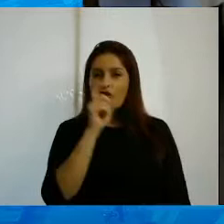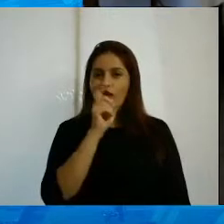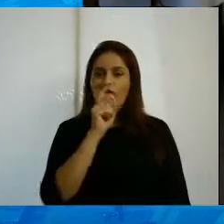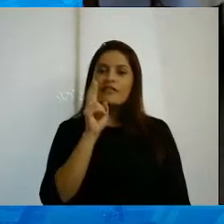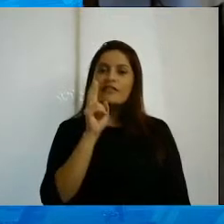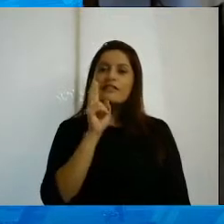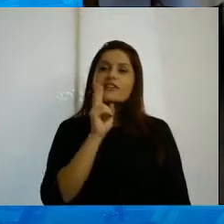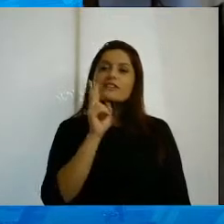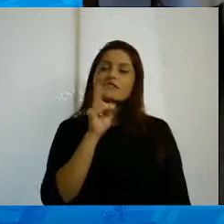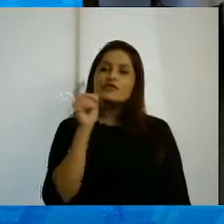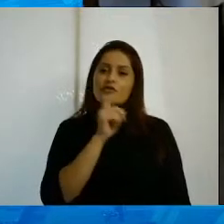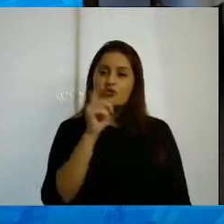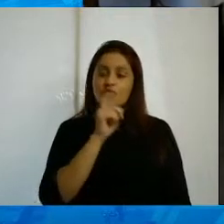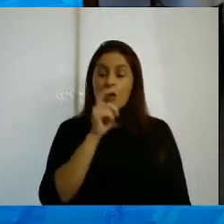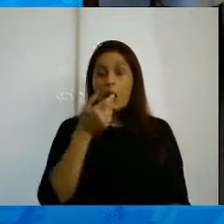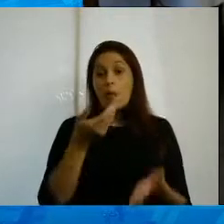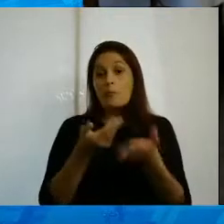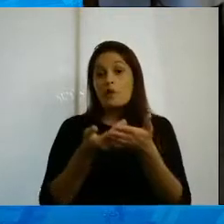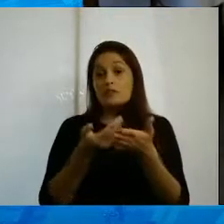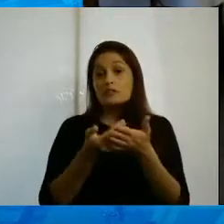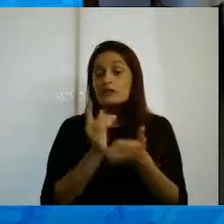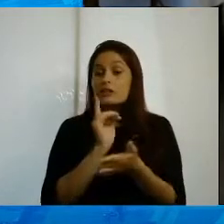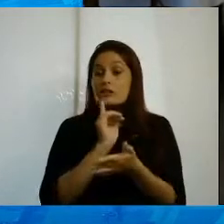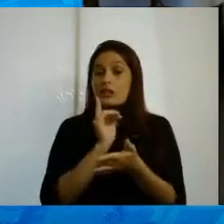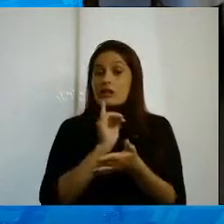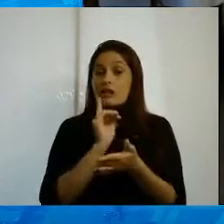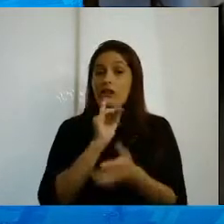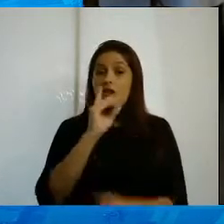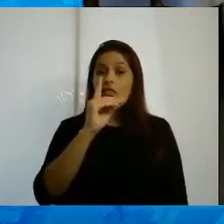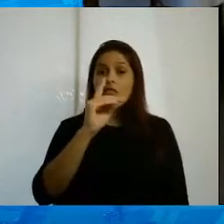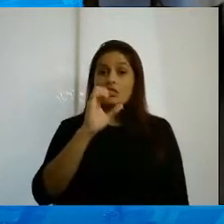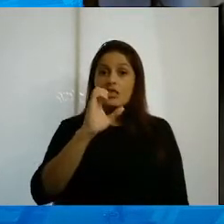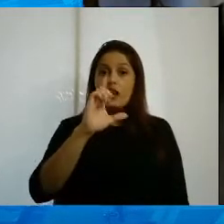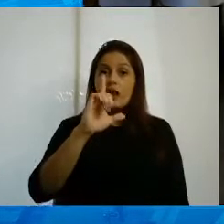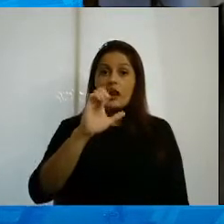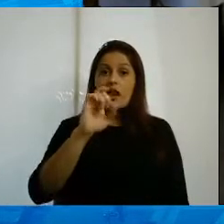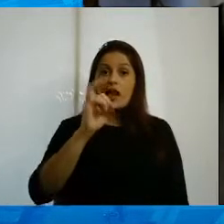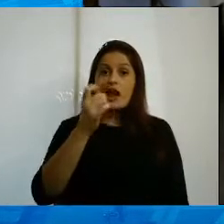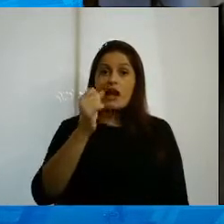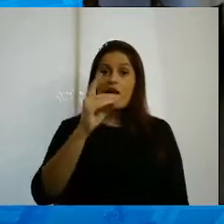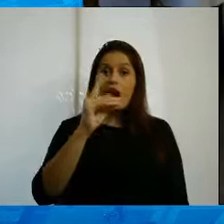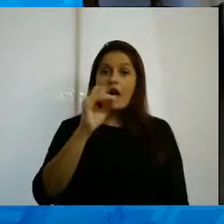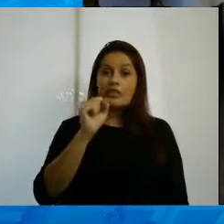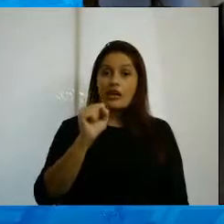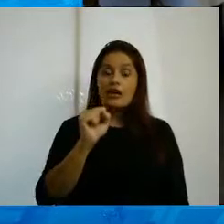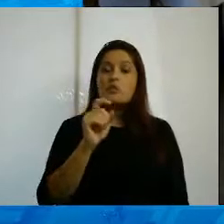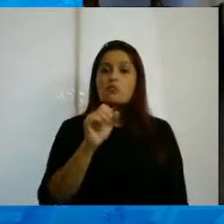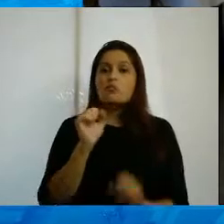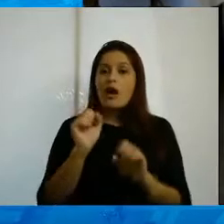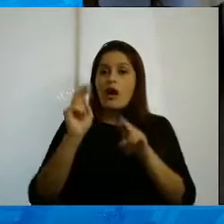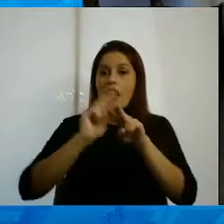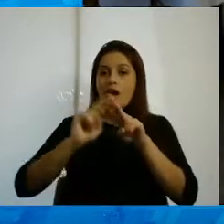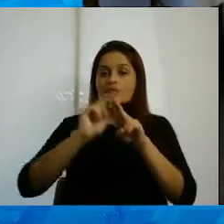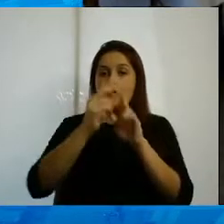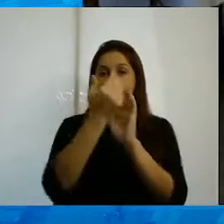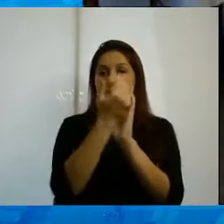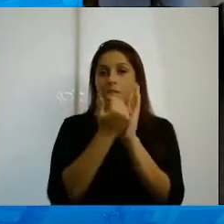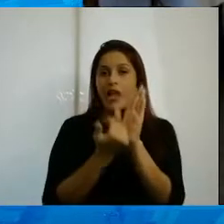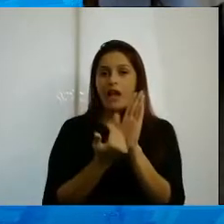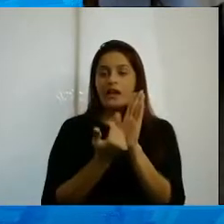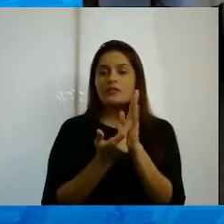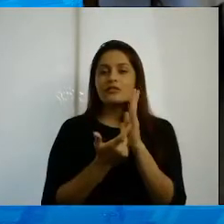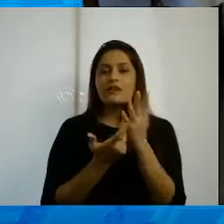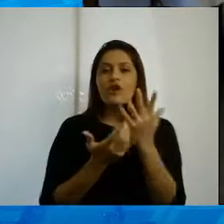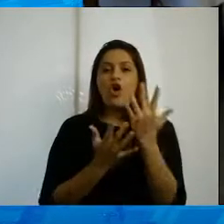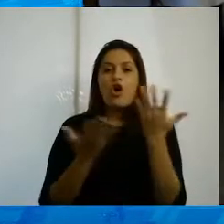contingencia. Aprovechar que está la delegada provincial y poder generar un plan de contingencia para los tacos que se van a